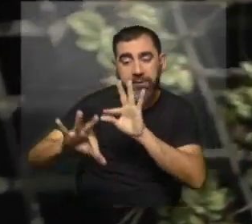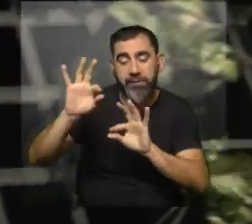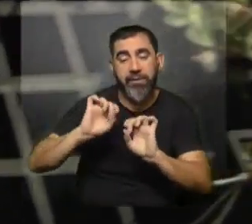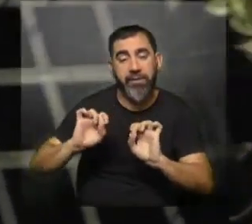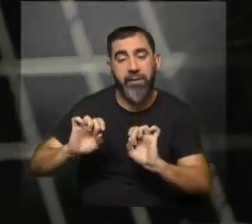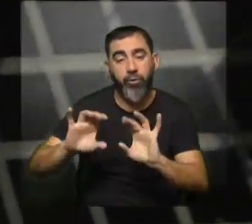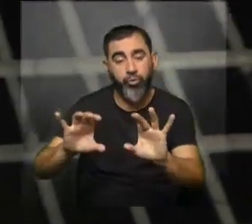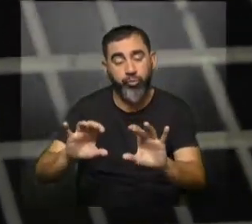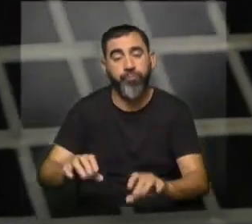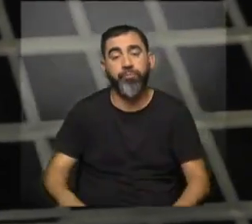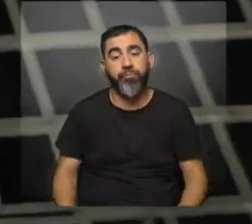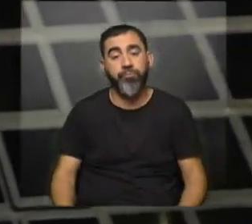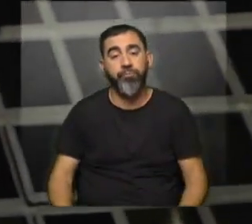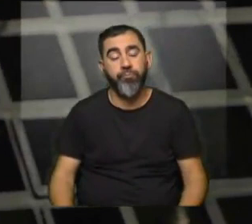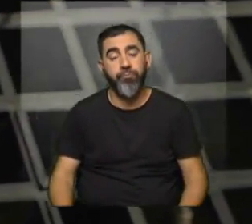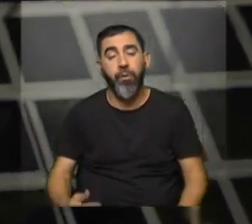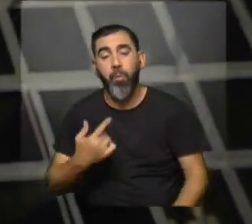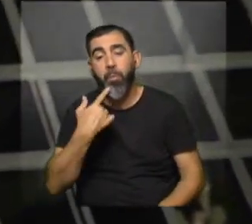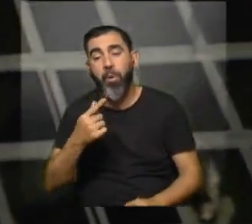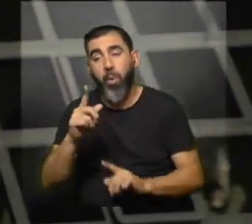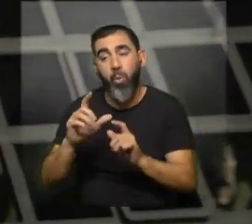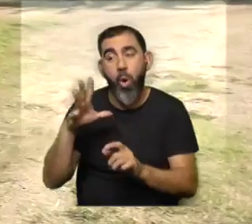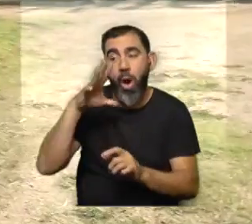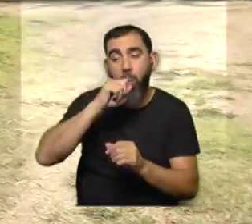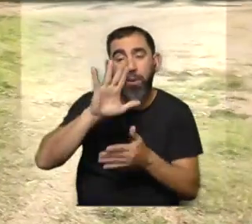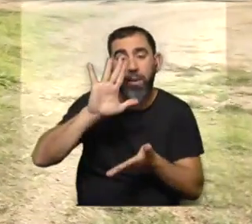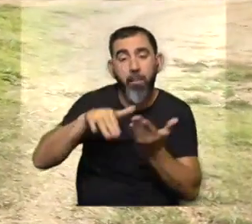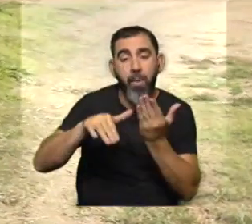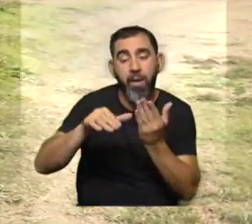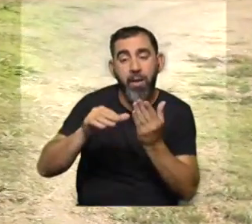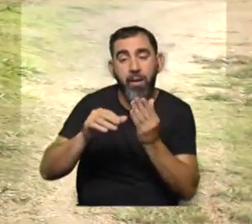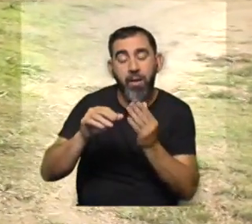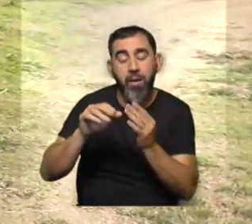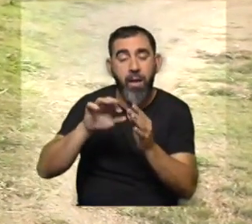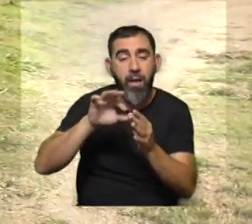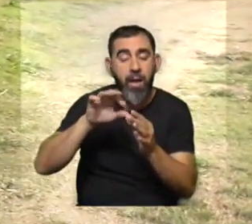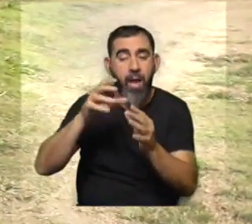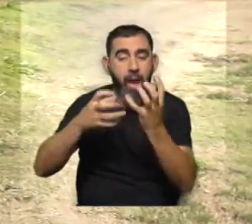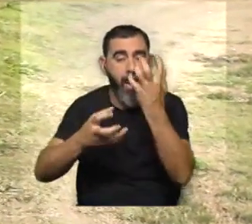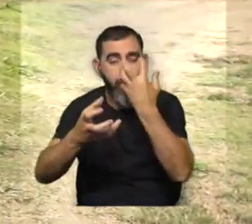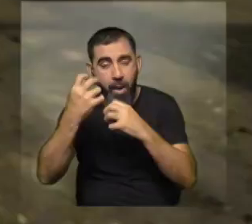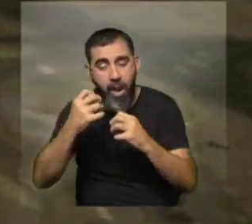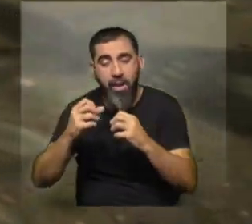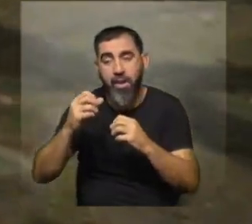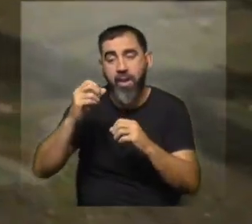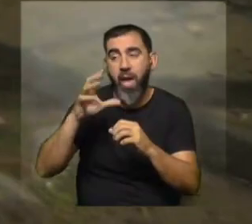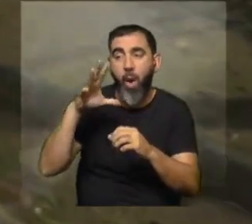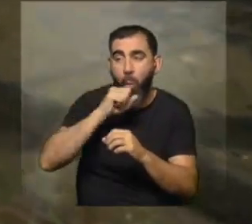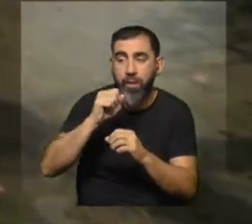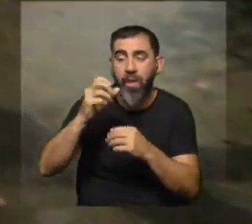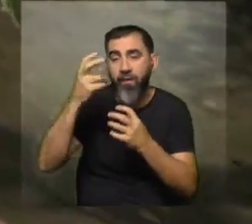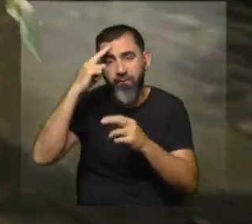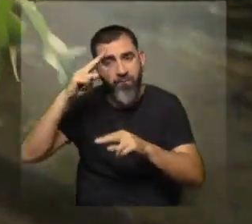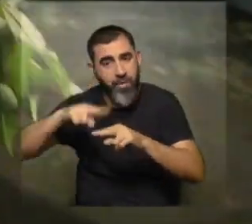natural, muchas veces de variedades con cierta tolerancia a determinadas plagas, a determinadas enfermedades. Algo que ya existe,